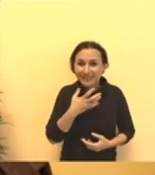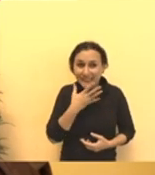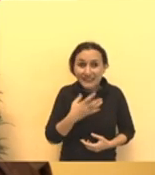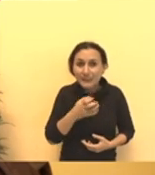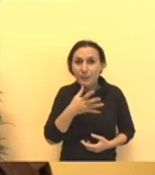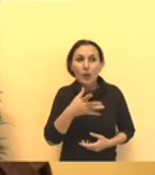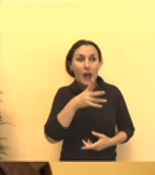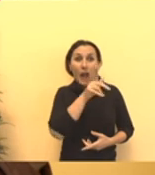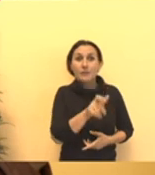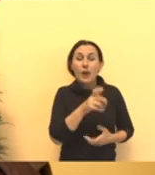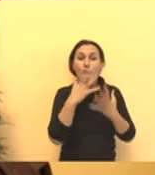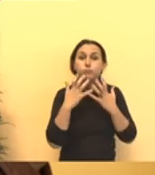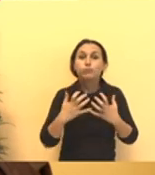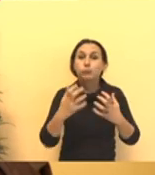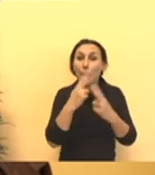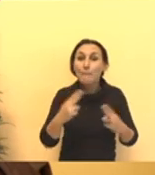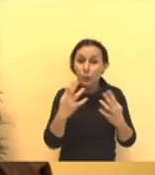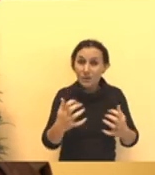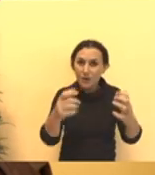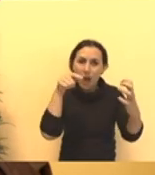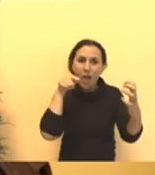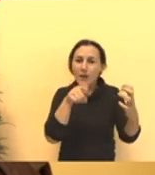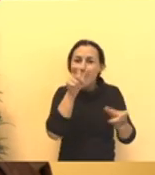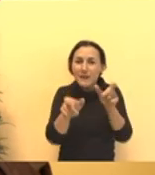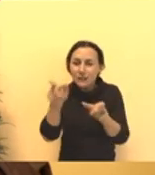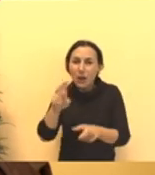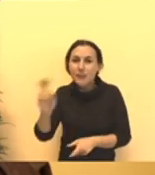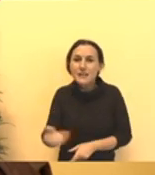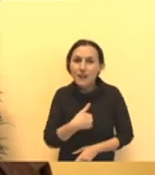estaban de público estaban aplaudiendo. Y yo decía, no lo entiendo.